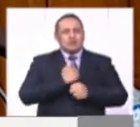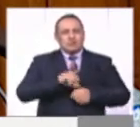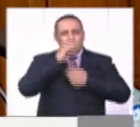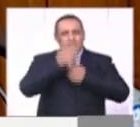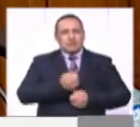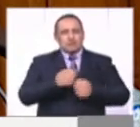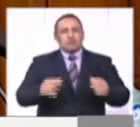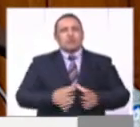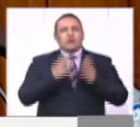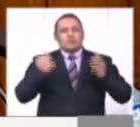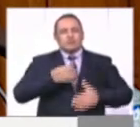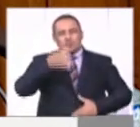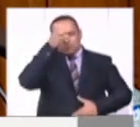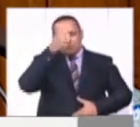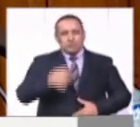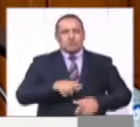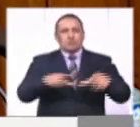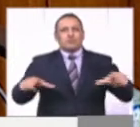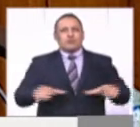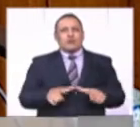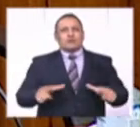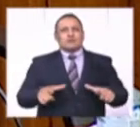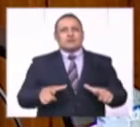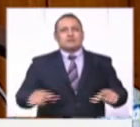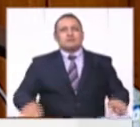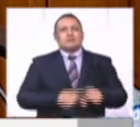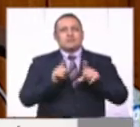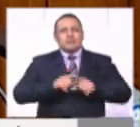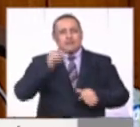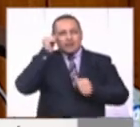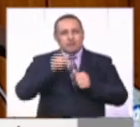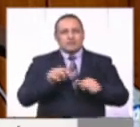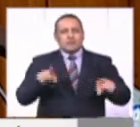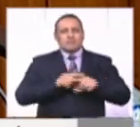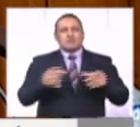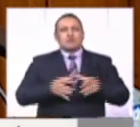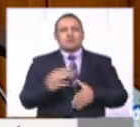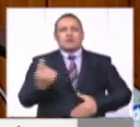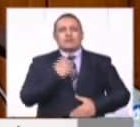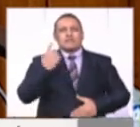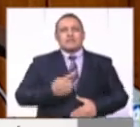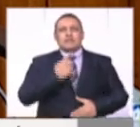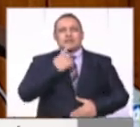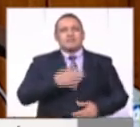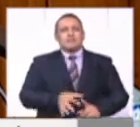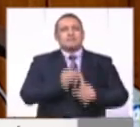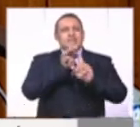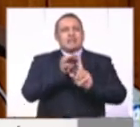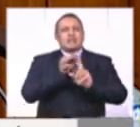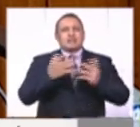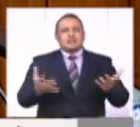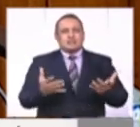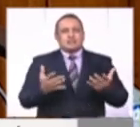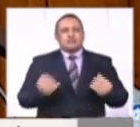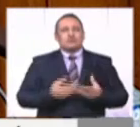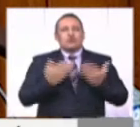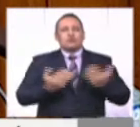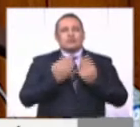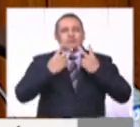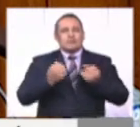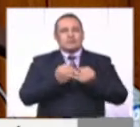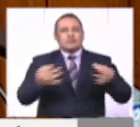con amplio conocimiento en el sector recordar que el sector minero es un sector especializado donde Los